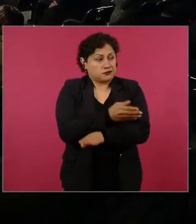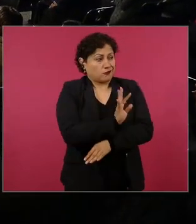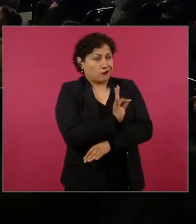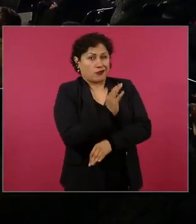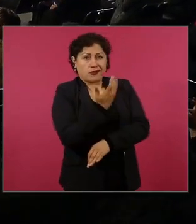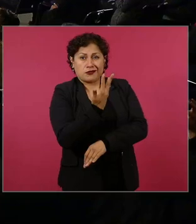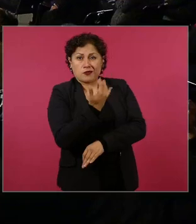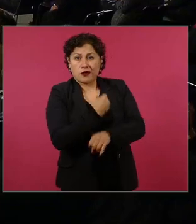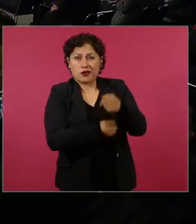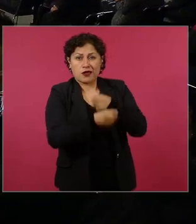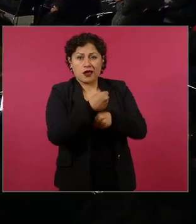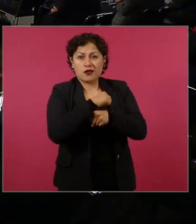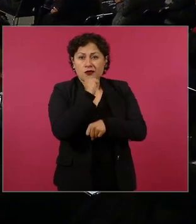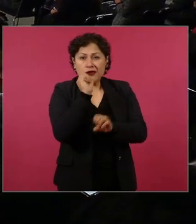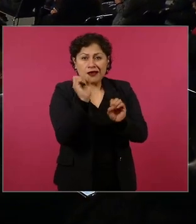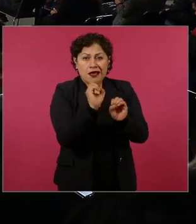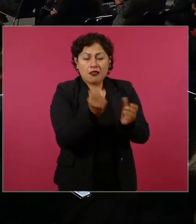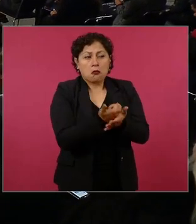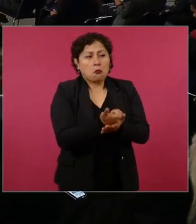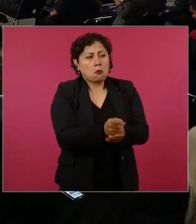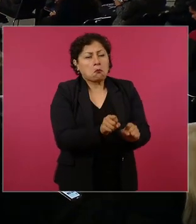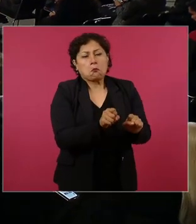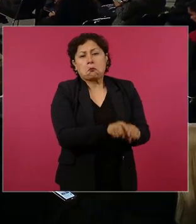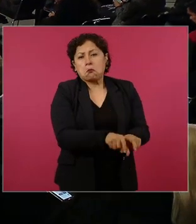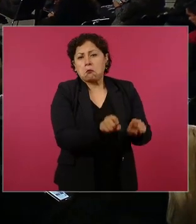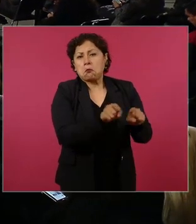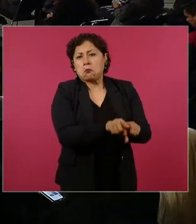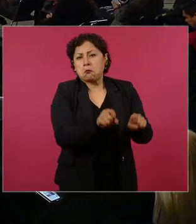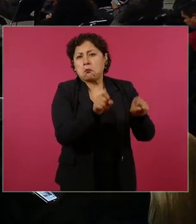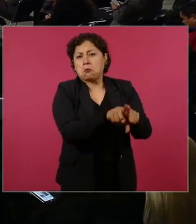Hay empleo, como no sucedía